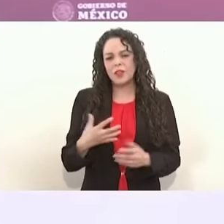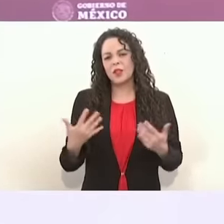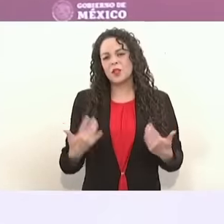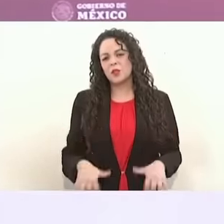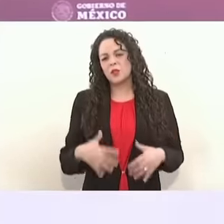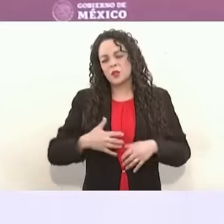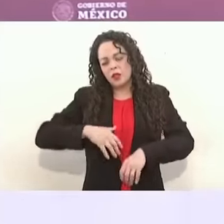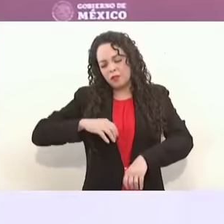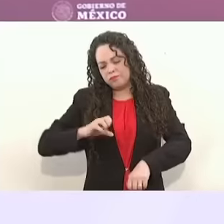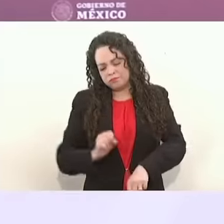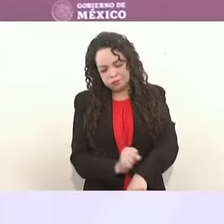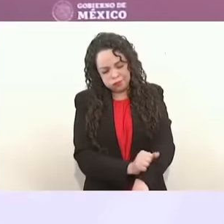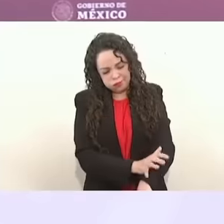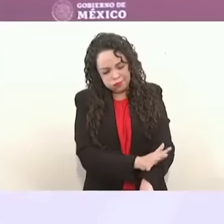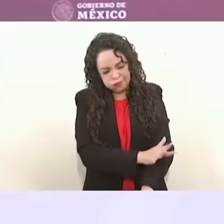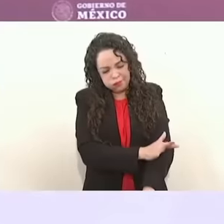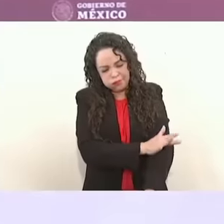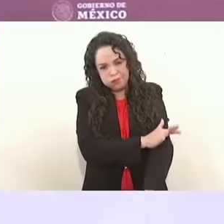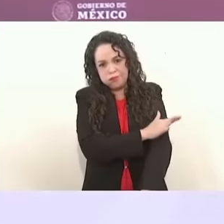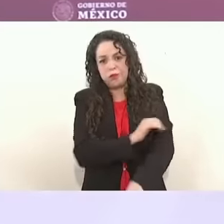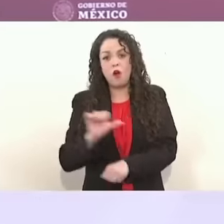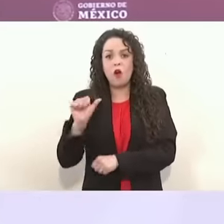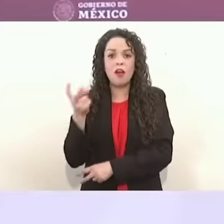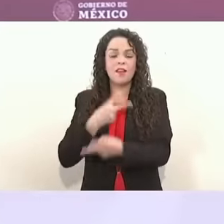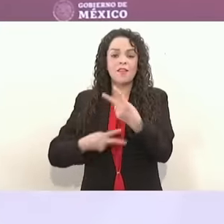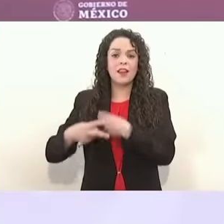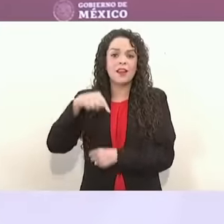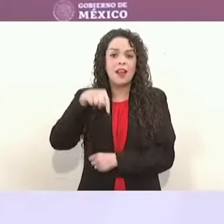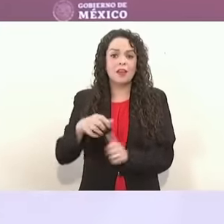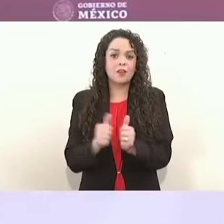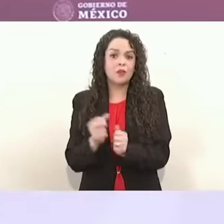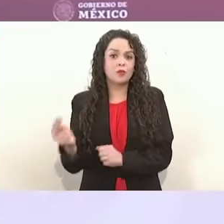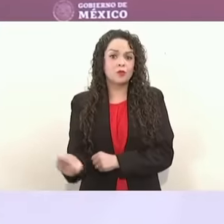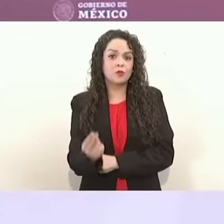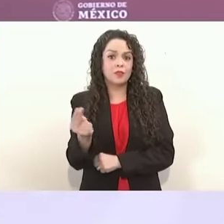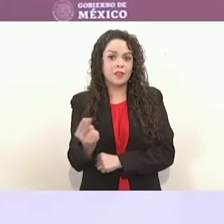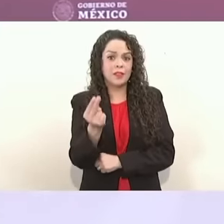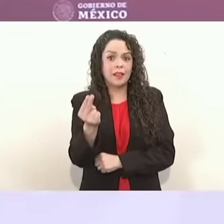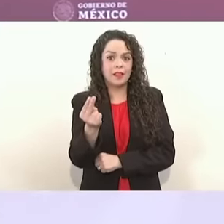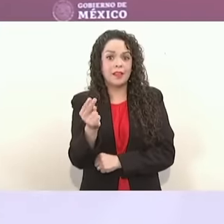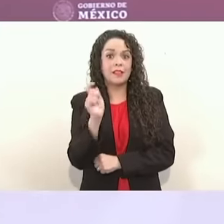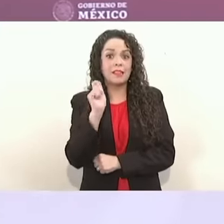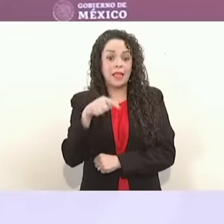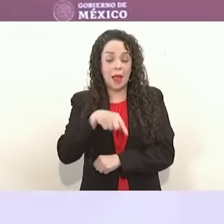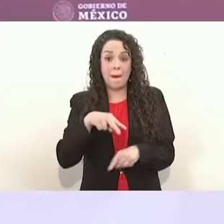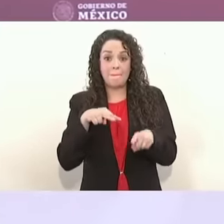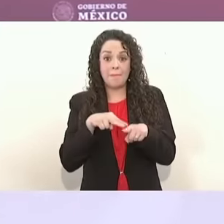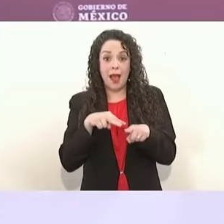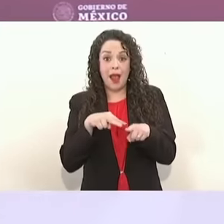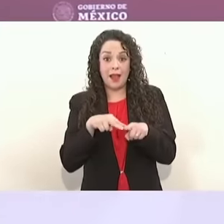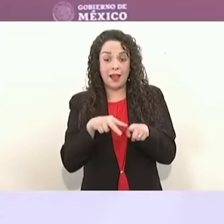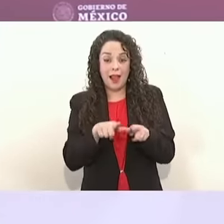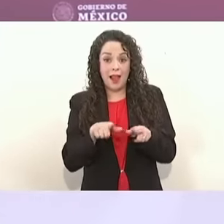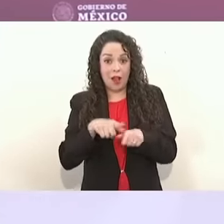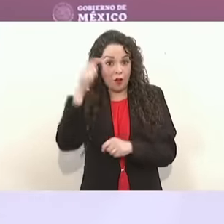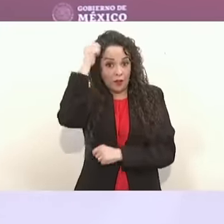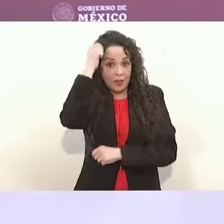estar con ustedes en la inauguración de este Parque Ecológico del Lago de